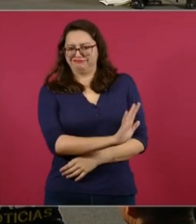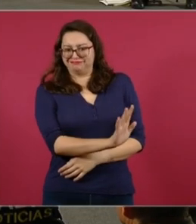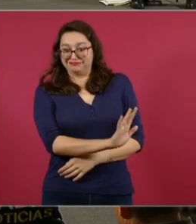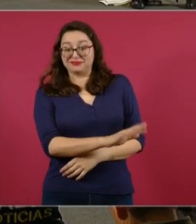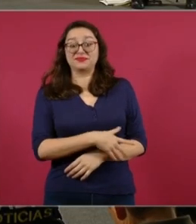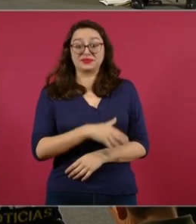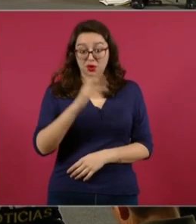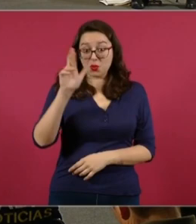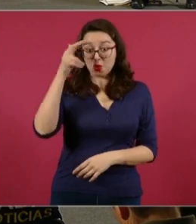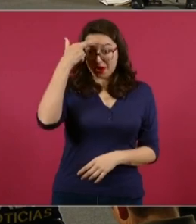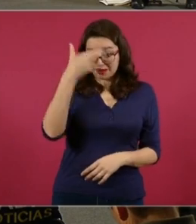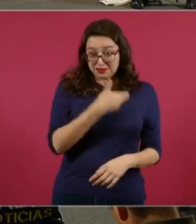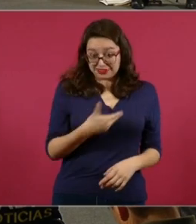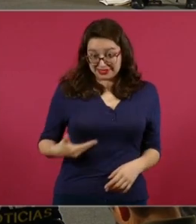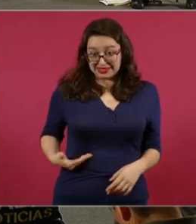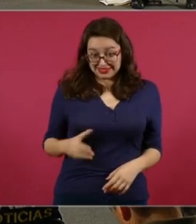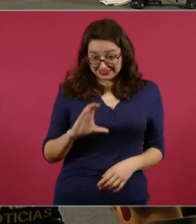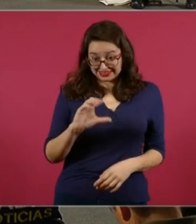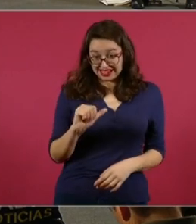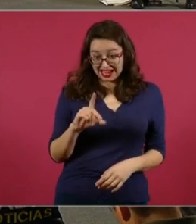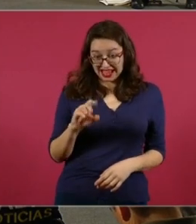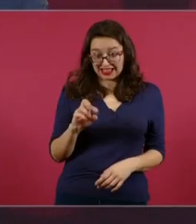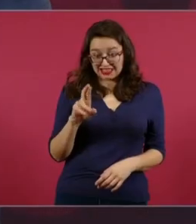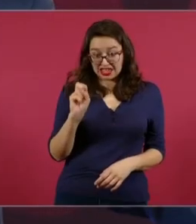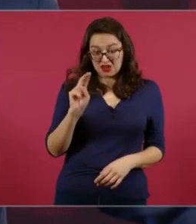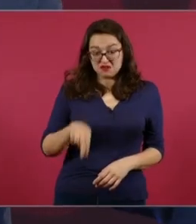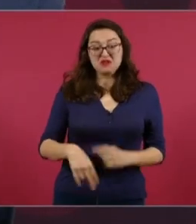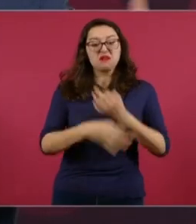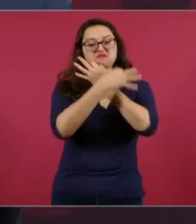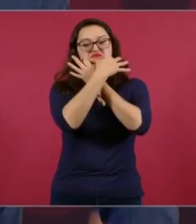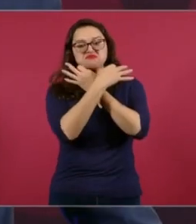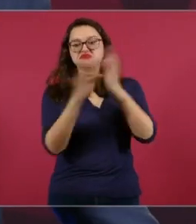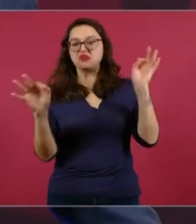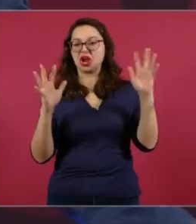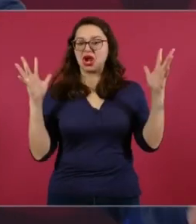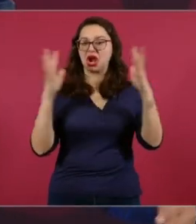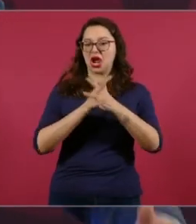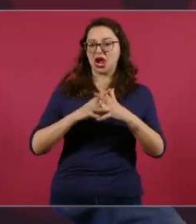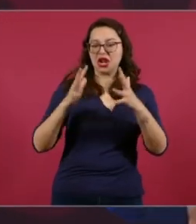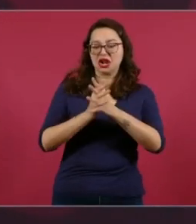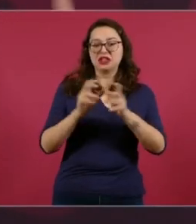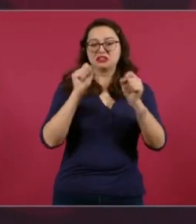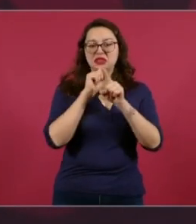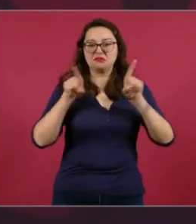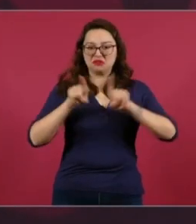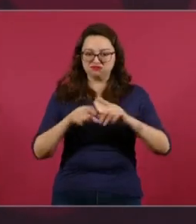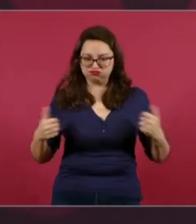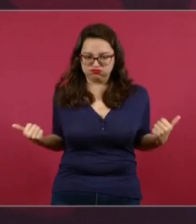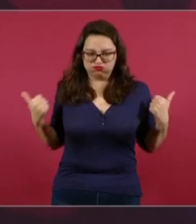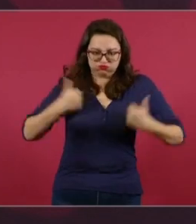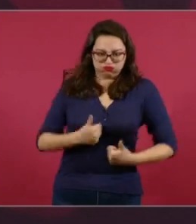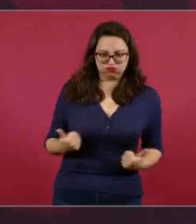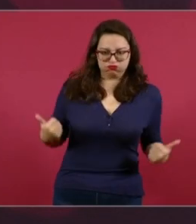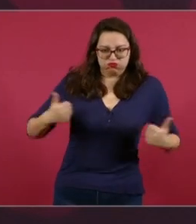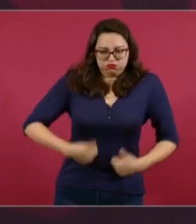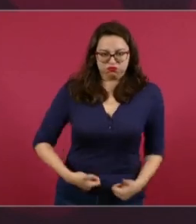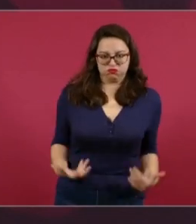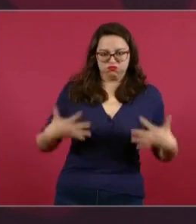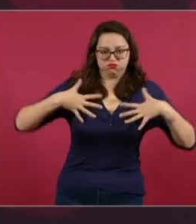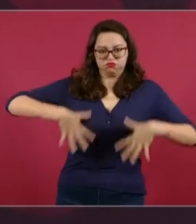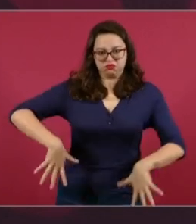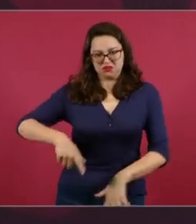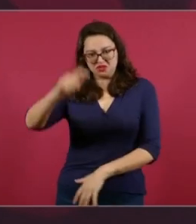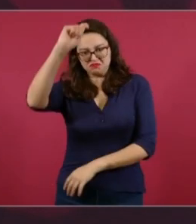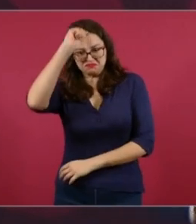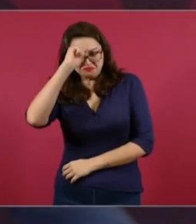Calderón también, cuando declaró la guerra, ¿no?, se puso un chaleco así y